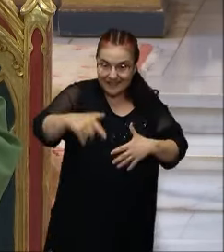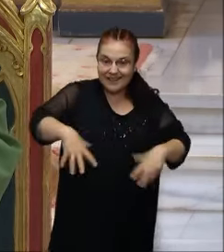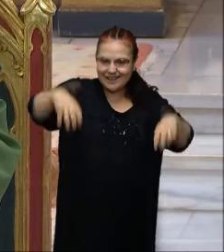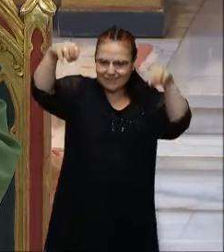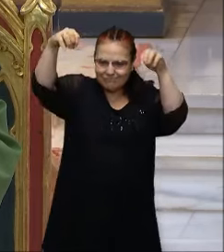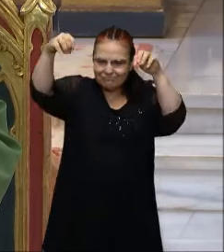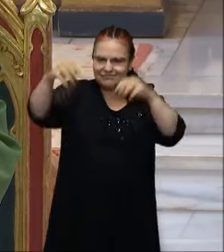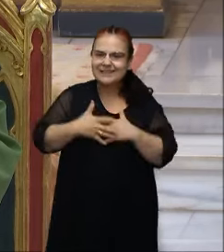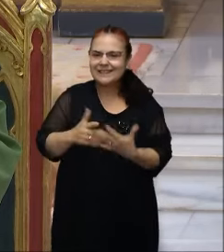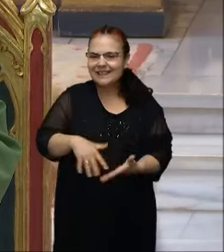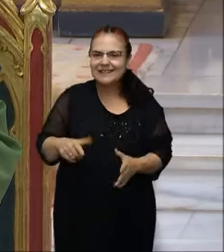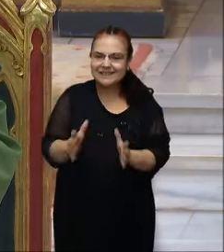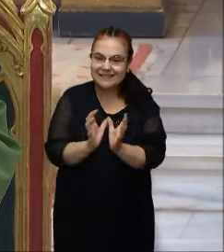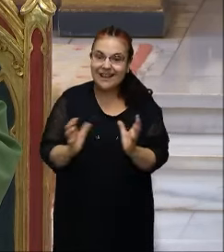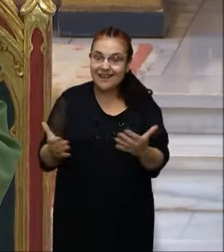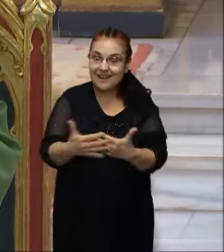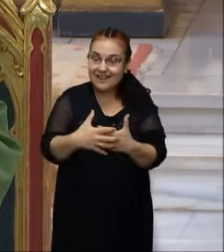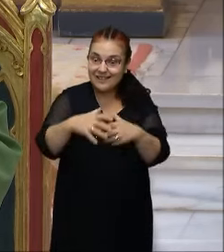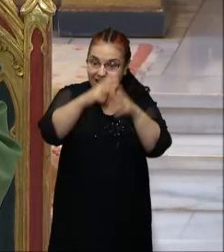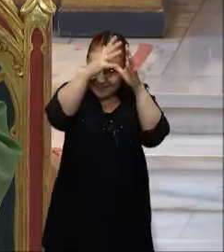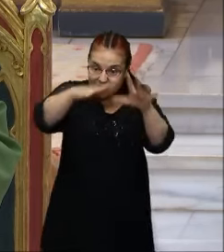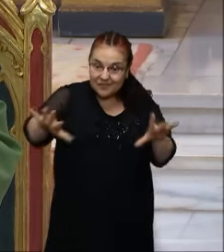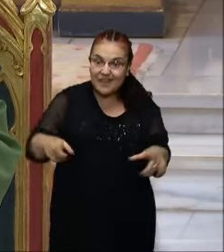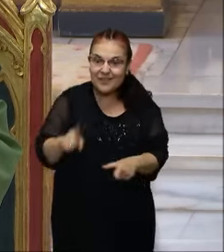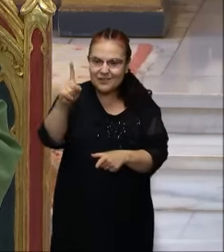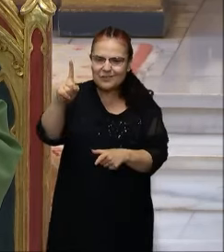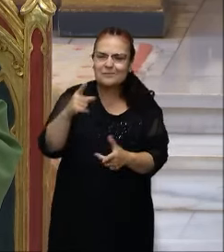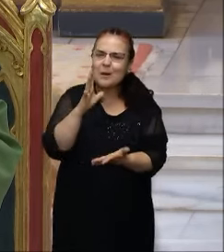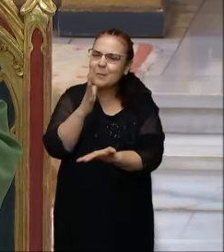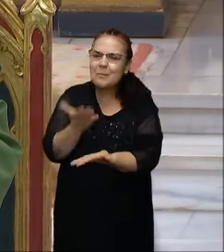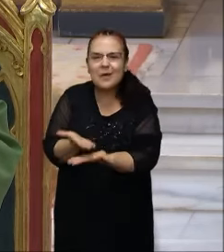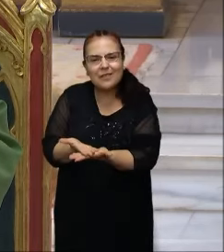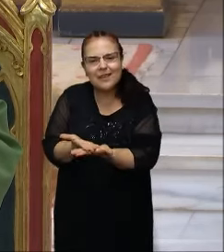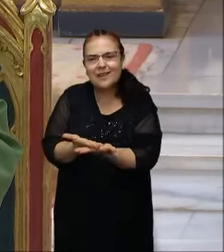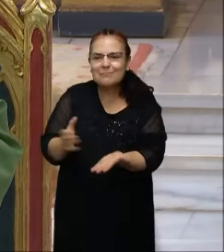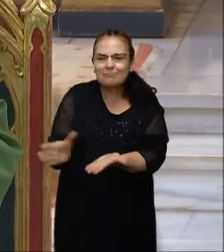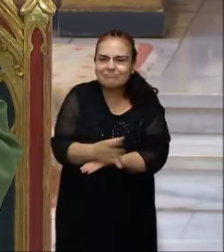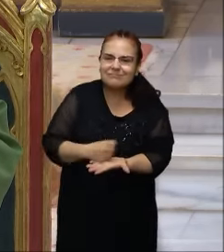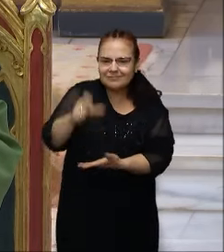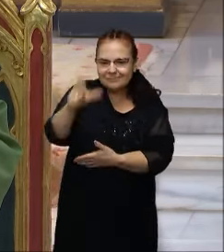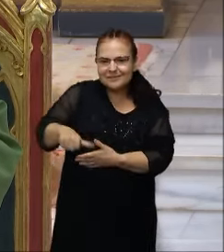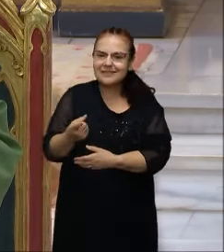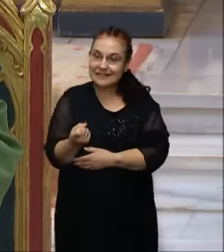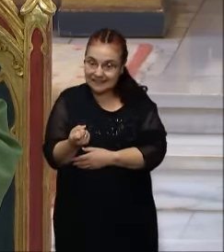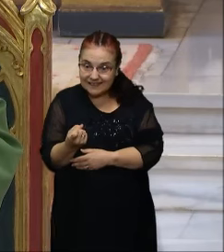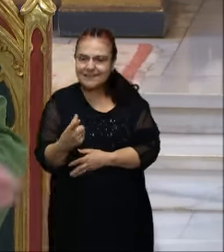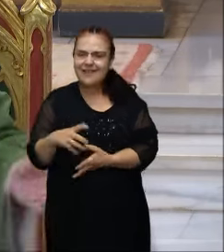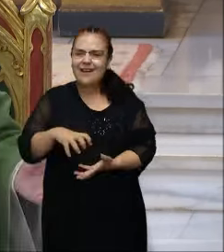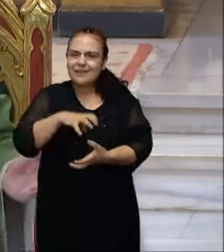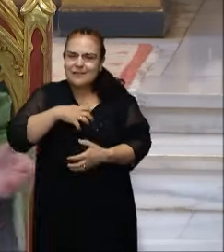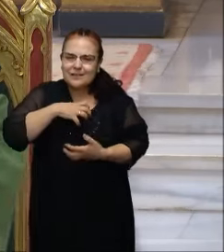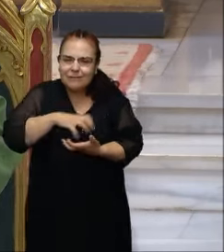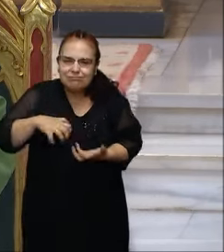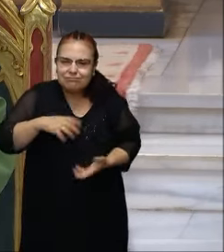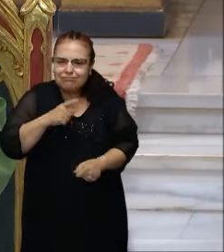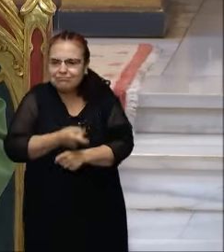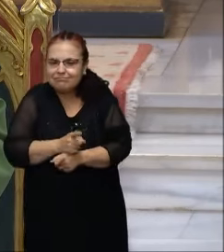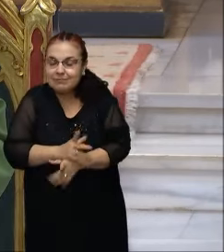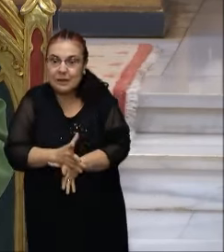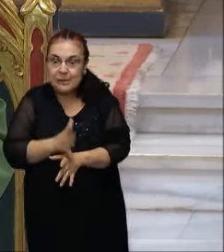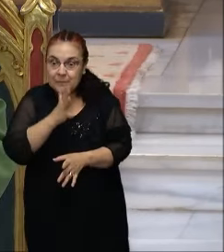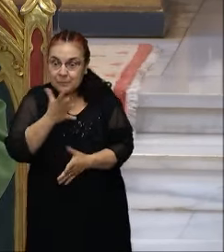al altar de Dios para pedir por todas las personas, por sus necesidades, por sus inquietudes, para pedir que Dios nos